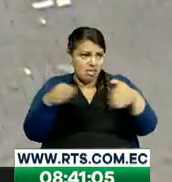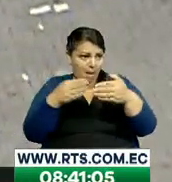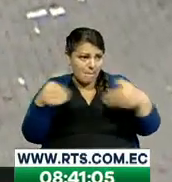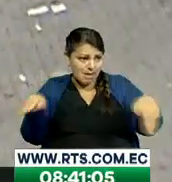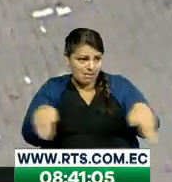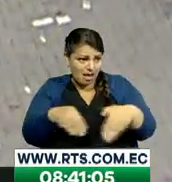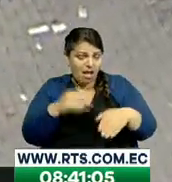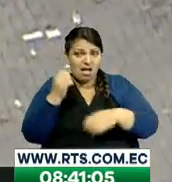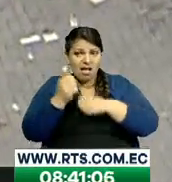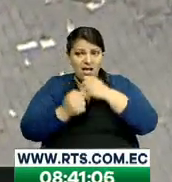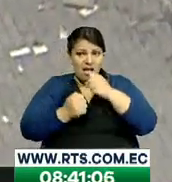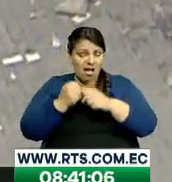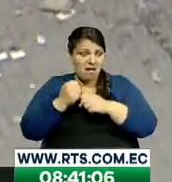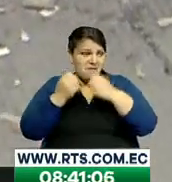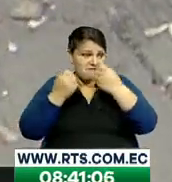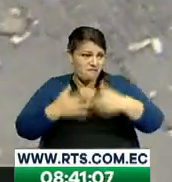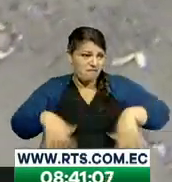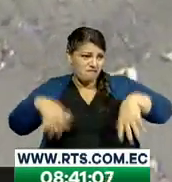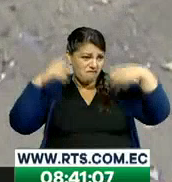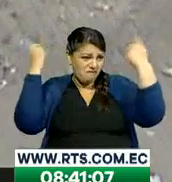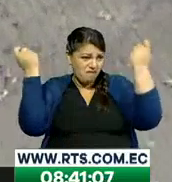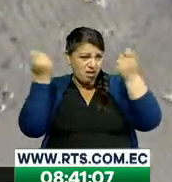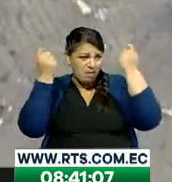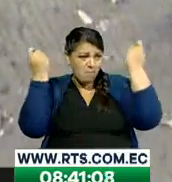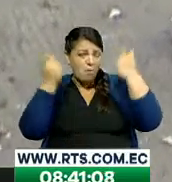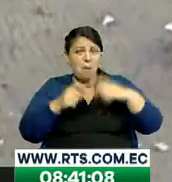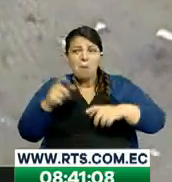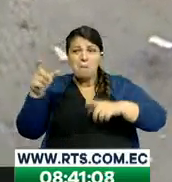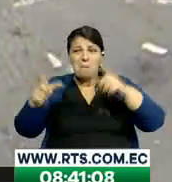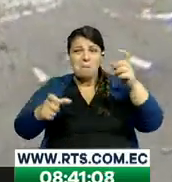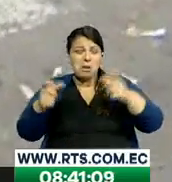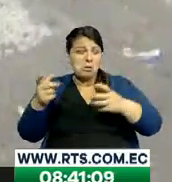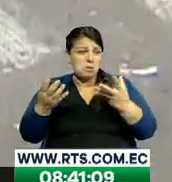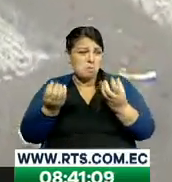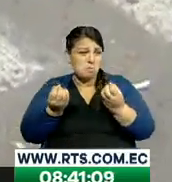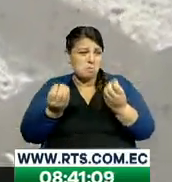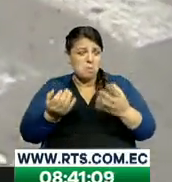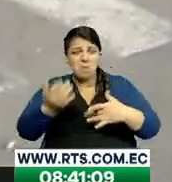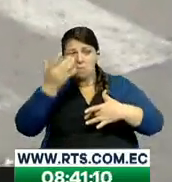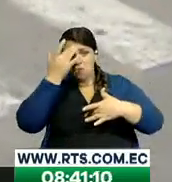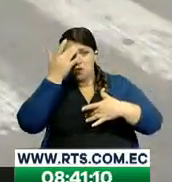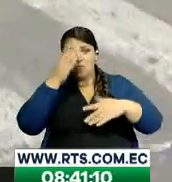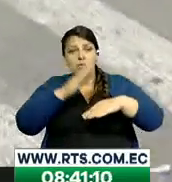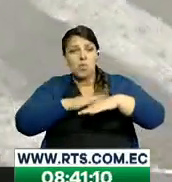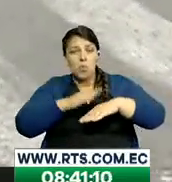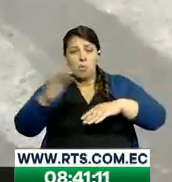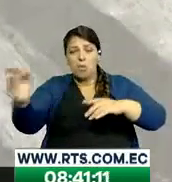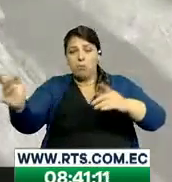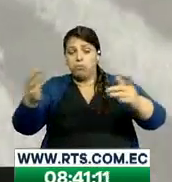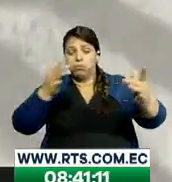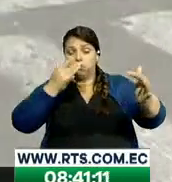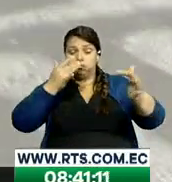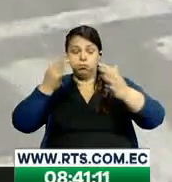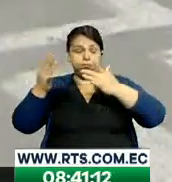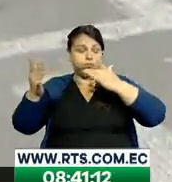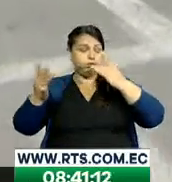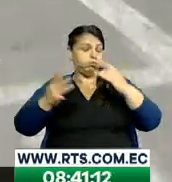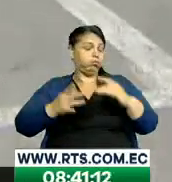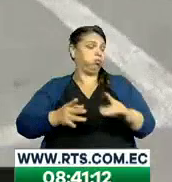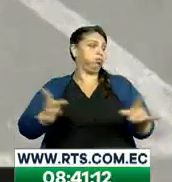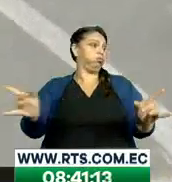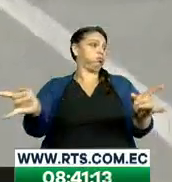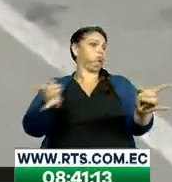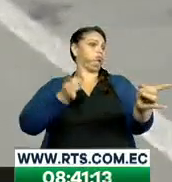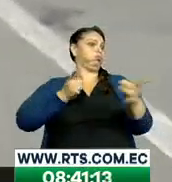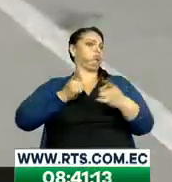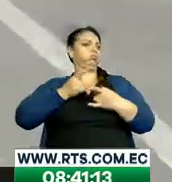estómago, dolor de cabeza, fiebre, todo en la casa pasó como un hospital. Sí, comenzó mi hija, después mi otro hijo, después el